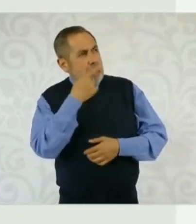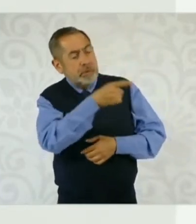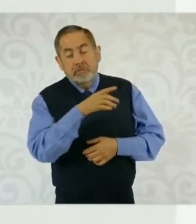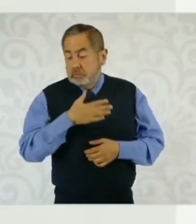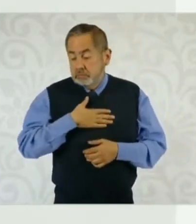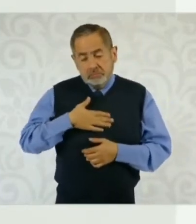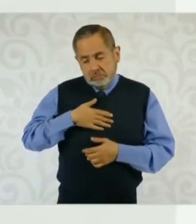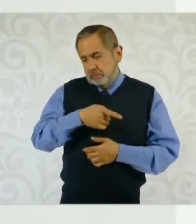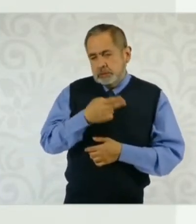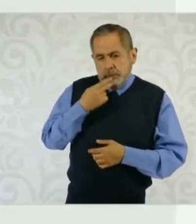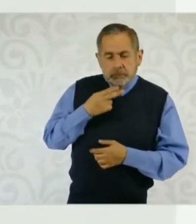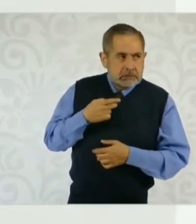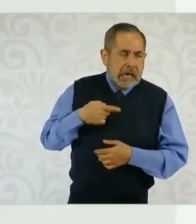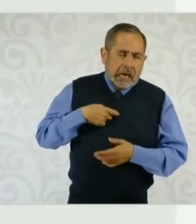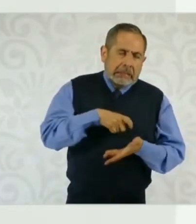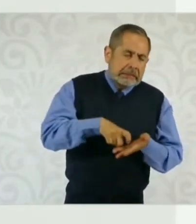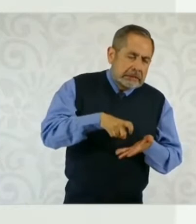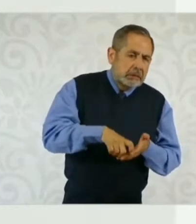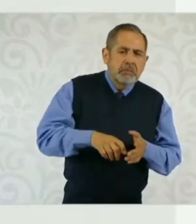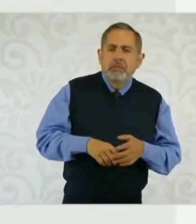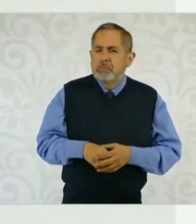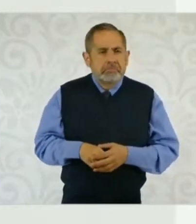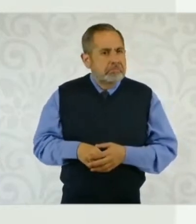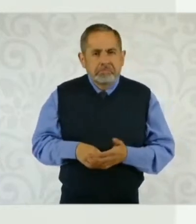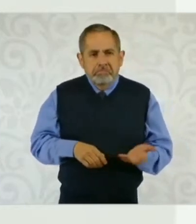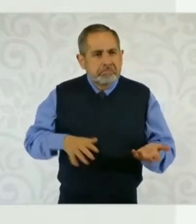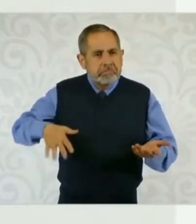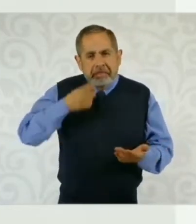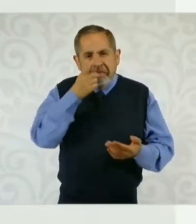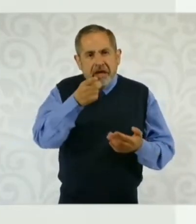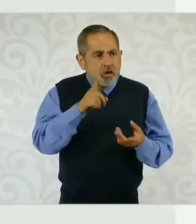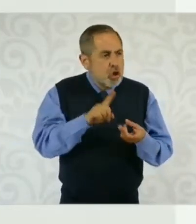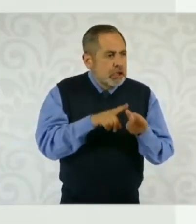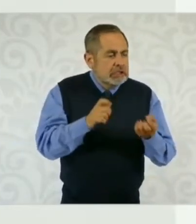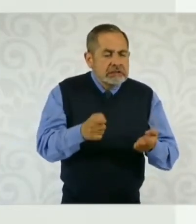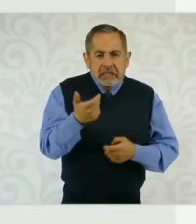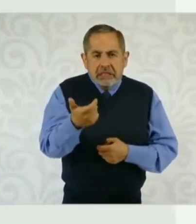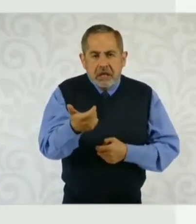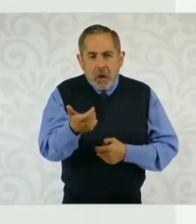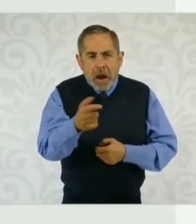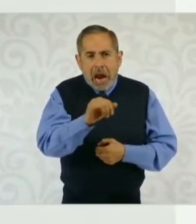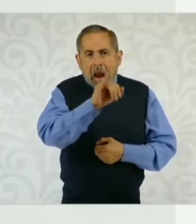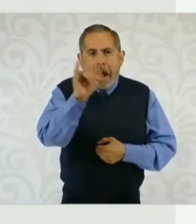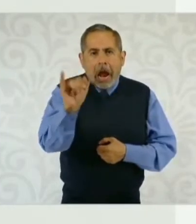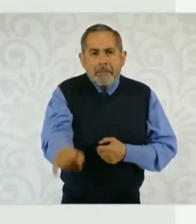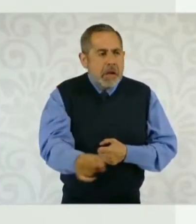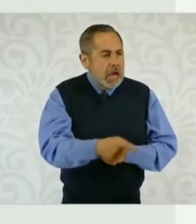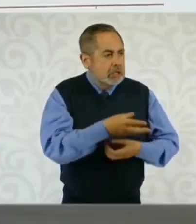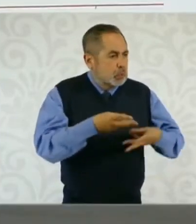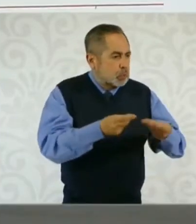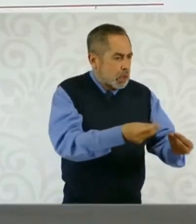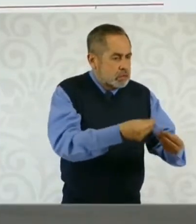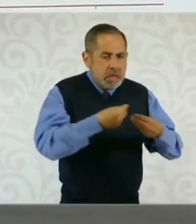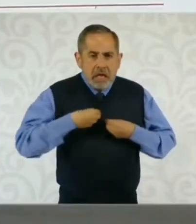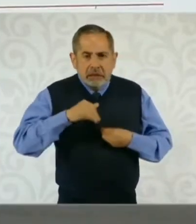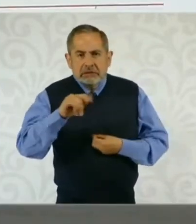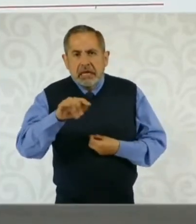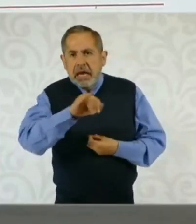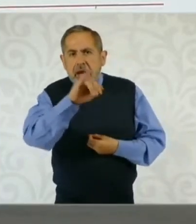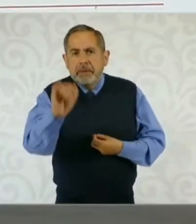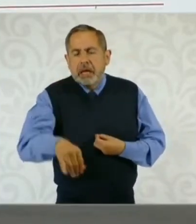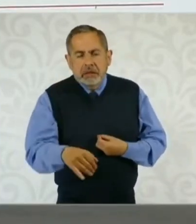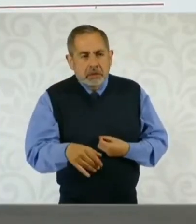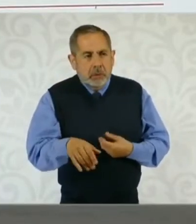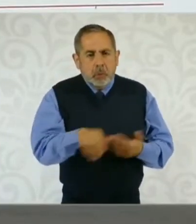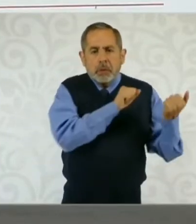estas cafeterías. Sin embargo, como ya comenté, esos recursos de las cafeterías nunca llegaron al ISSSTE. Adelante, por